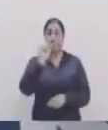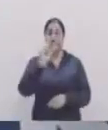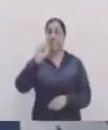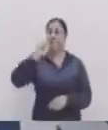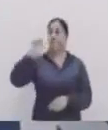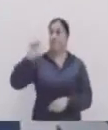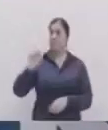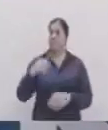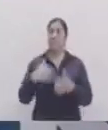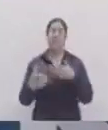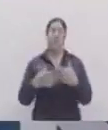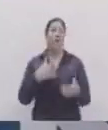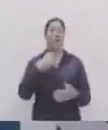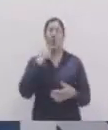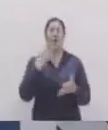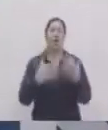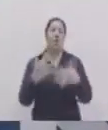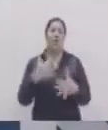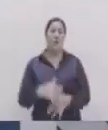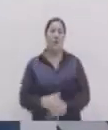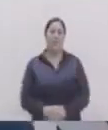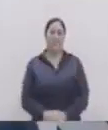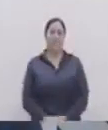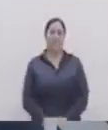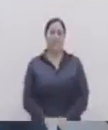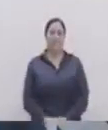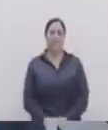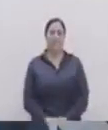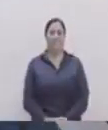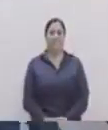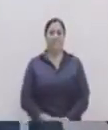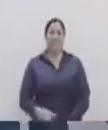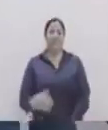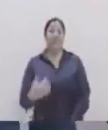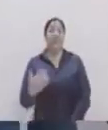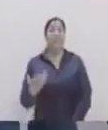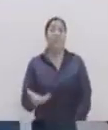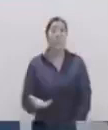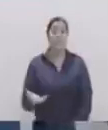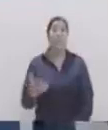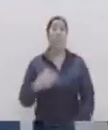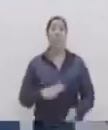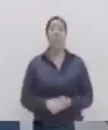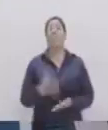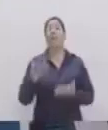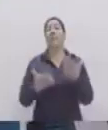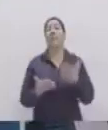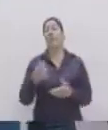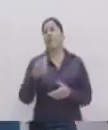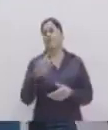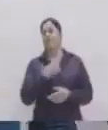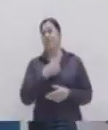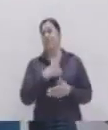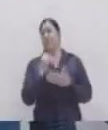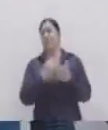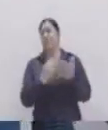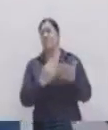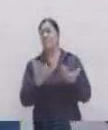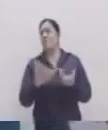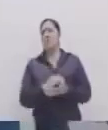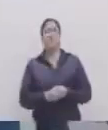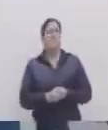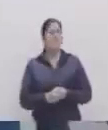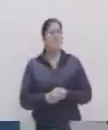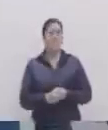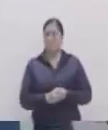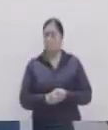que a ti más te guste. Vamos a agarrar el blanco. Bueno, ¿te parece si dibujamos? ¿Qué te gustaría dibujar a